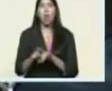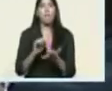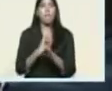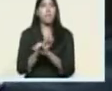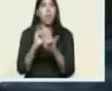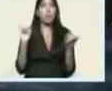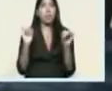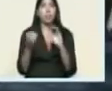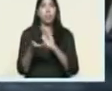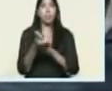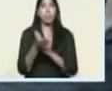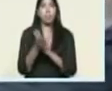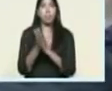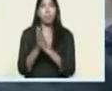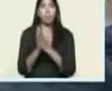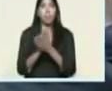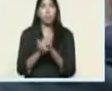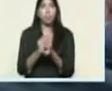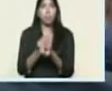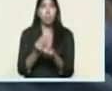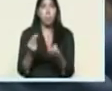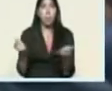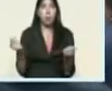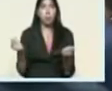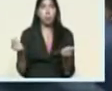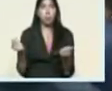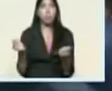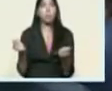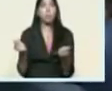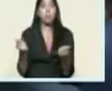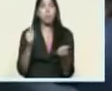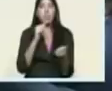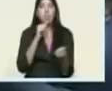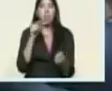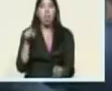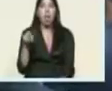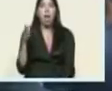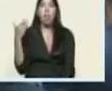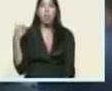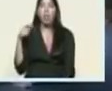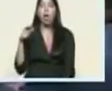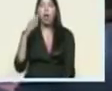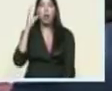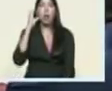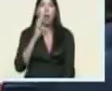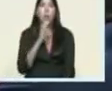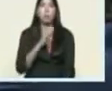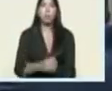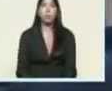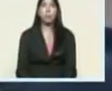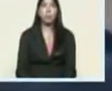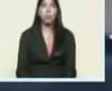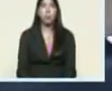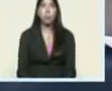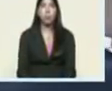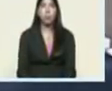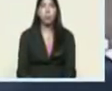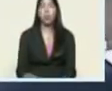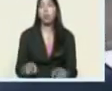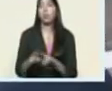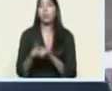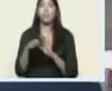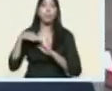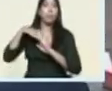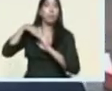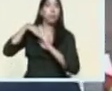el fin total de la carrera política de quien gobernaba ese estado y de ese partido político que va en fase de